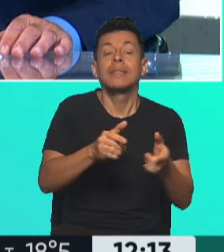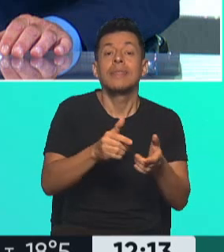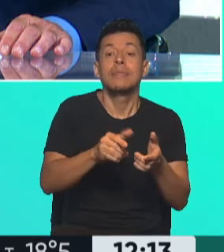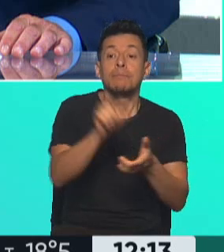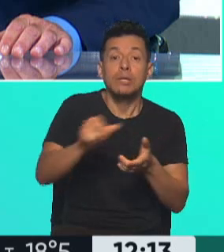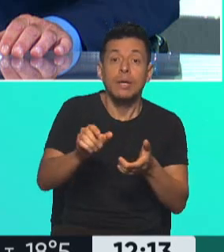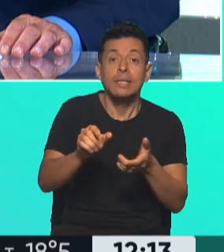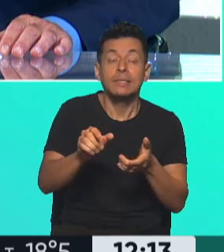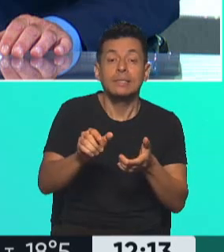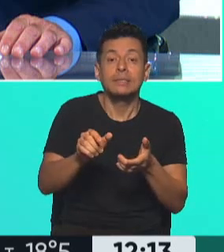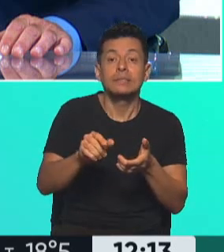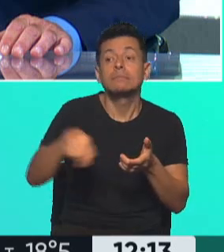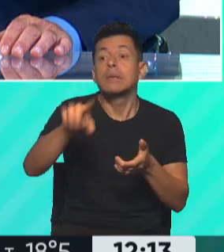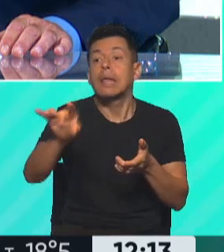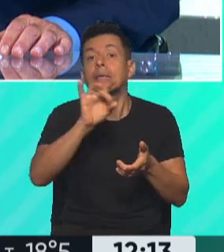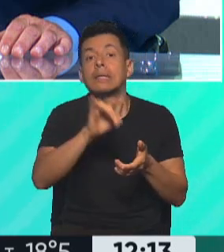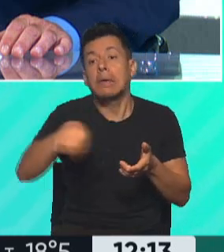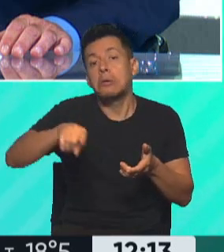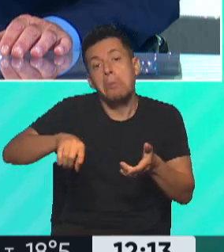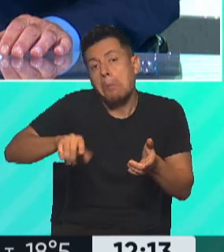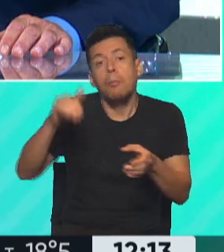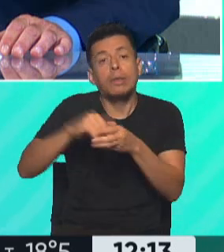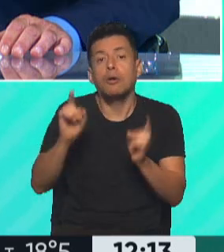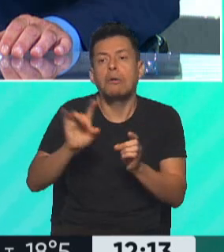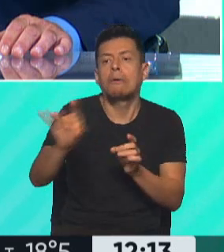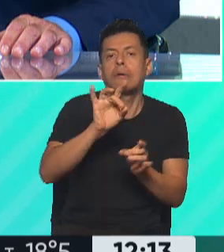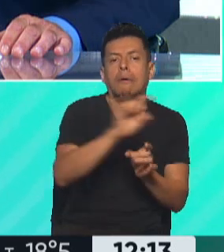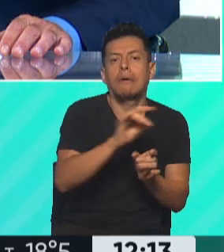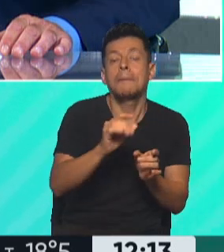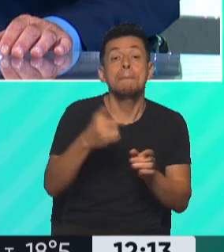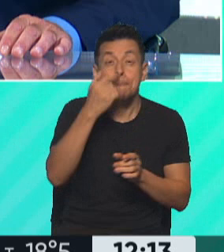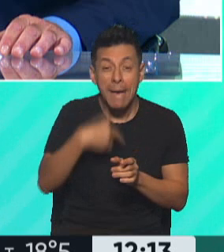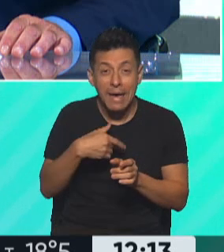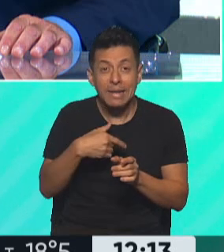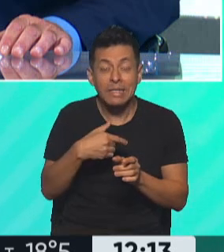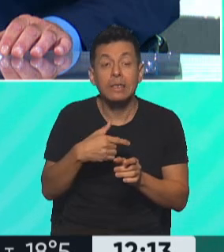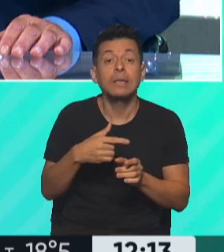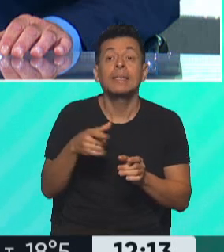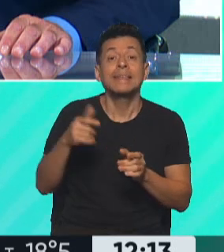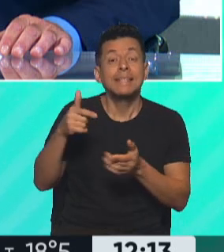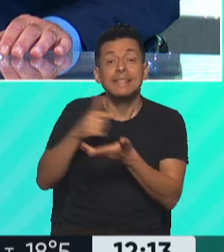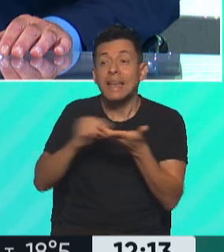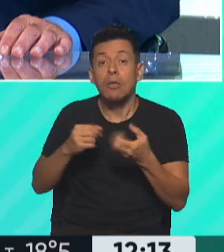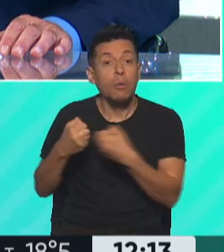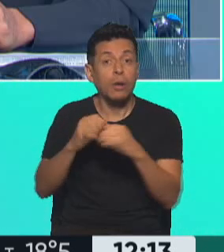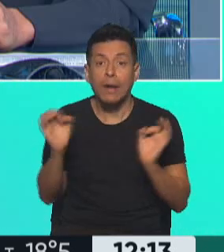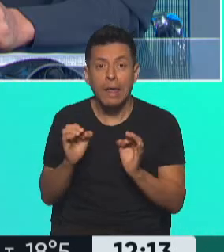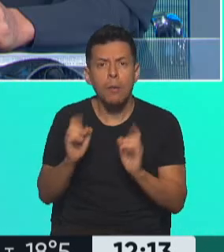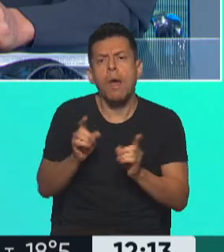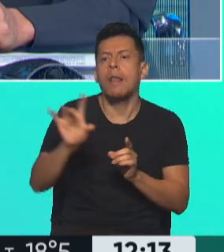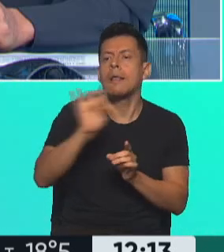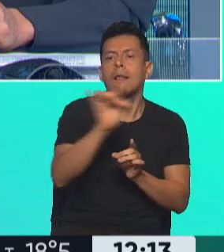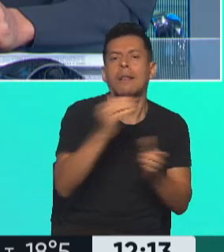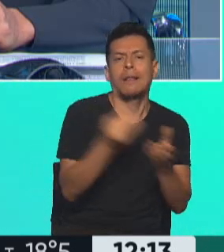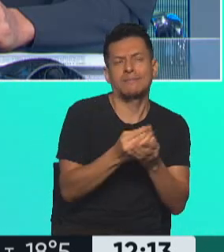habían sido puestos a dedo, habían sido trasladados por Mauricio Macri sin el acuerdo del Senado. Una situación